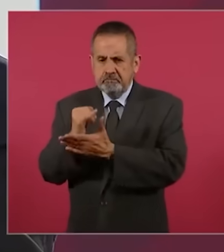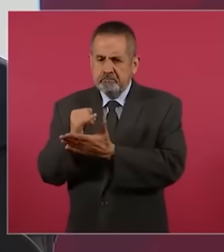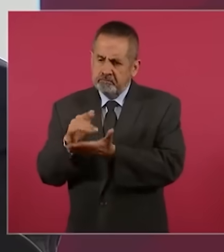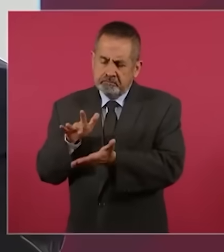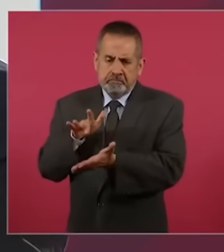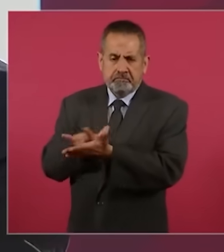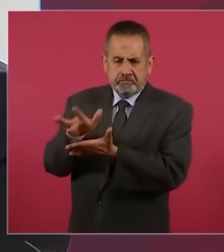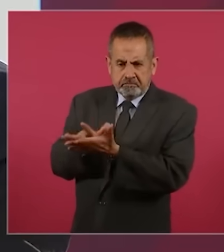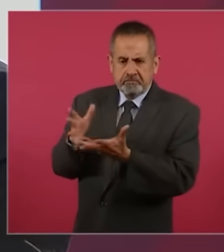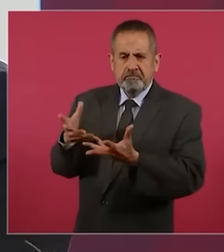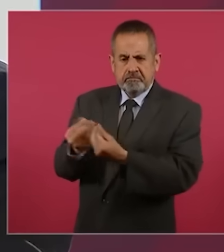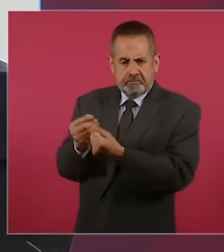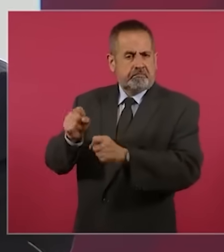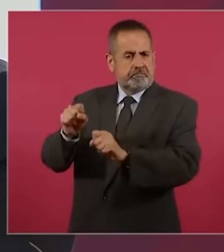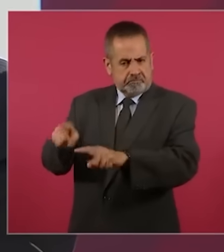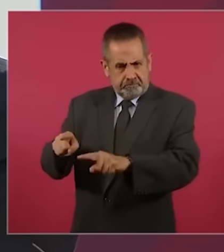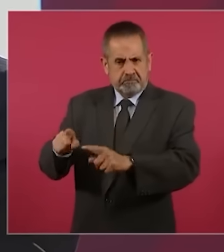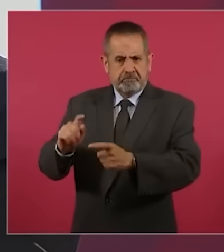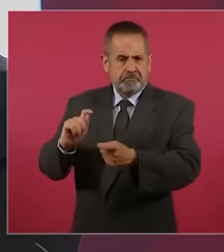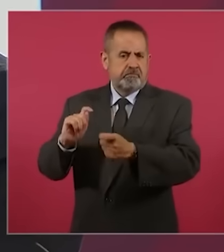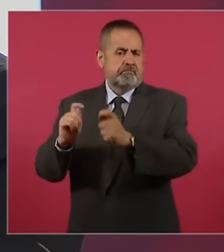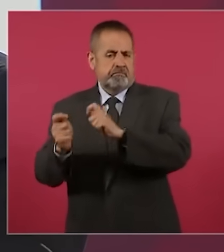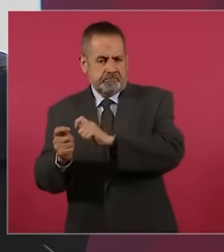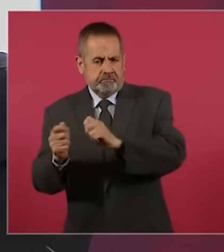apoyar la transformación,